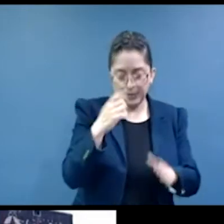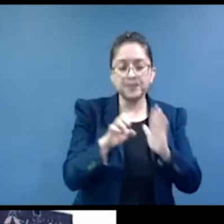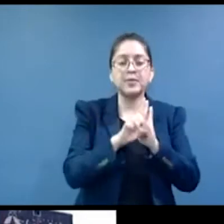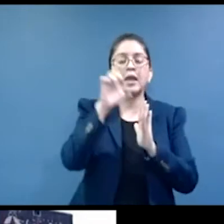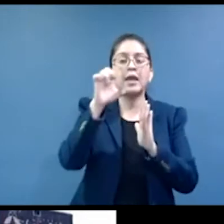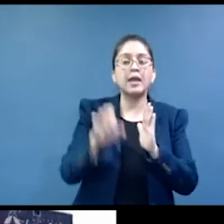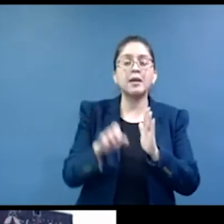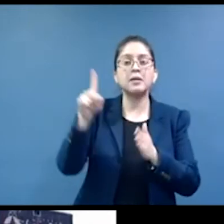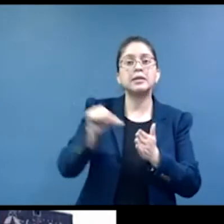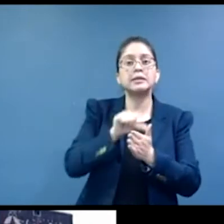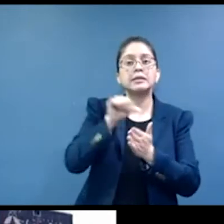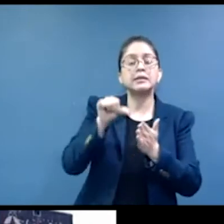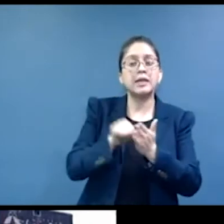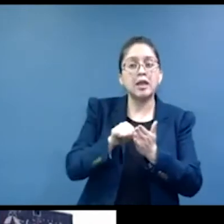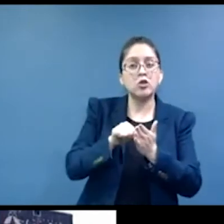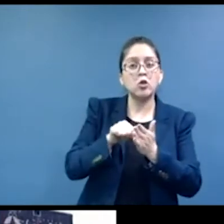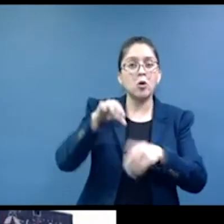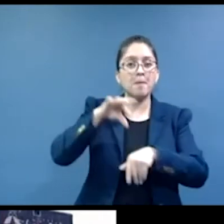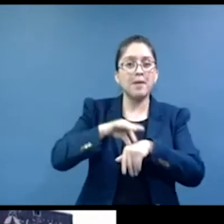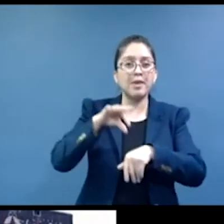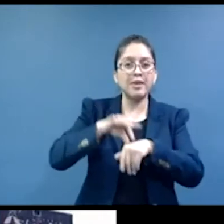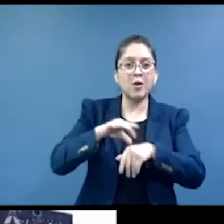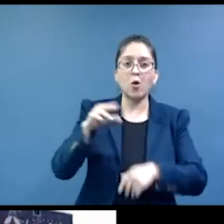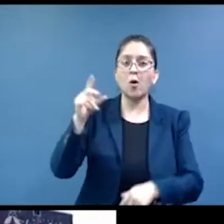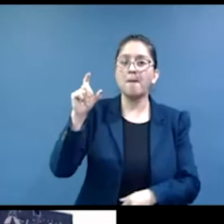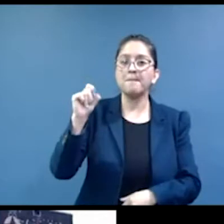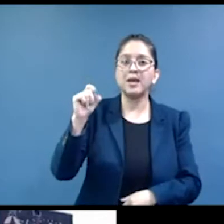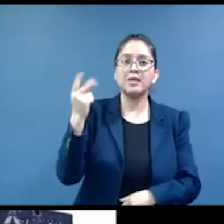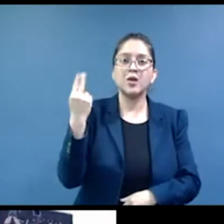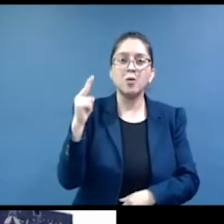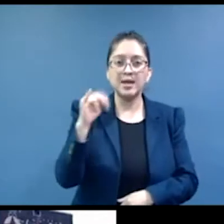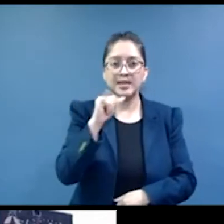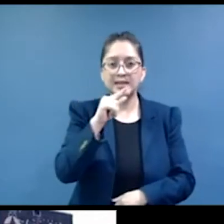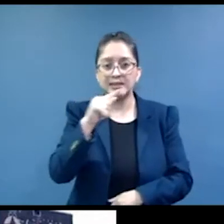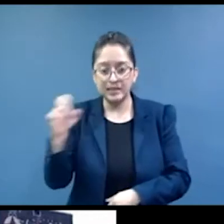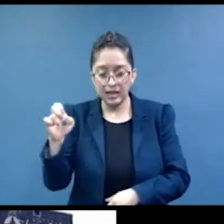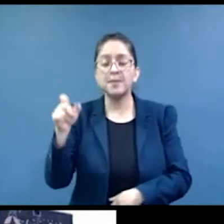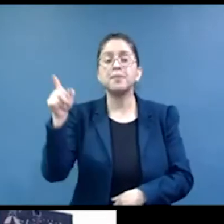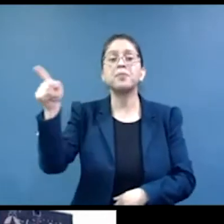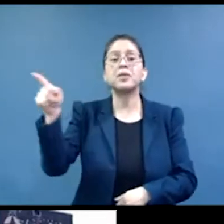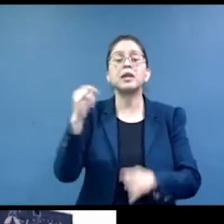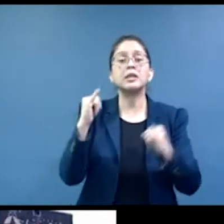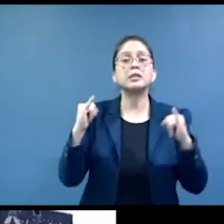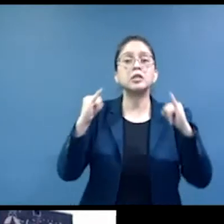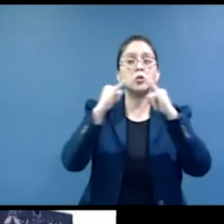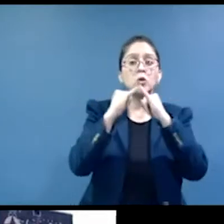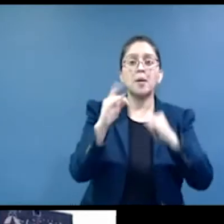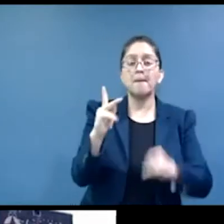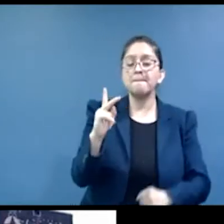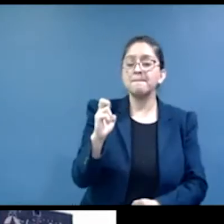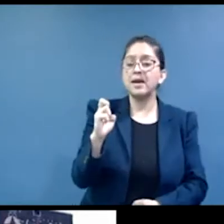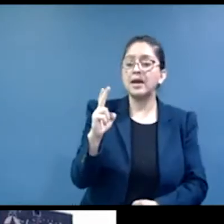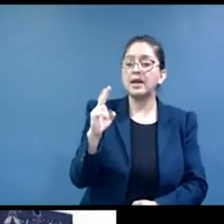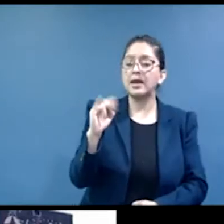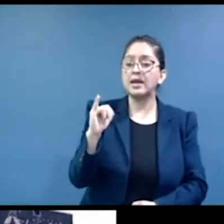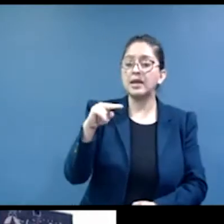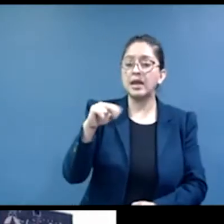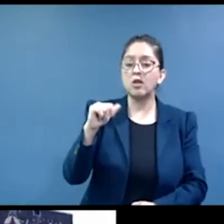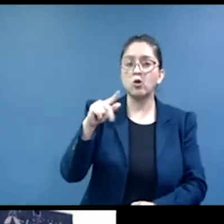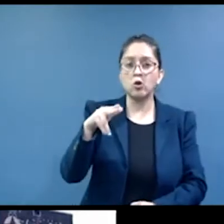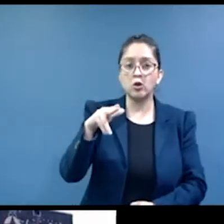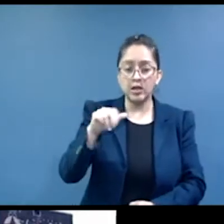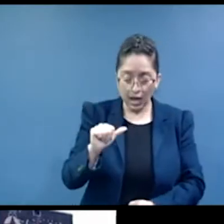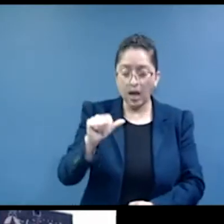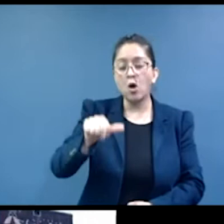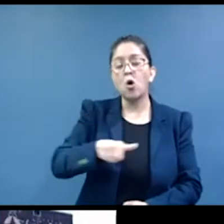20 de Noviembre, del ISSSTE, el Instituto Nacional de Perinatología y el Hospital Militar de Especialidad